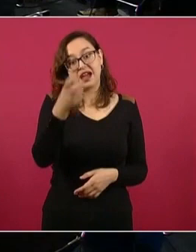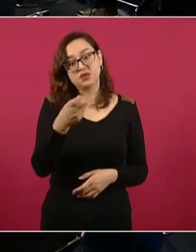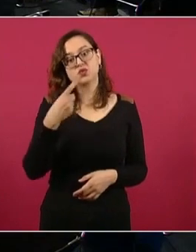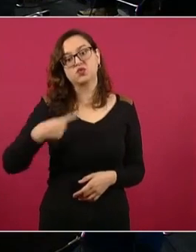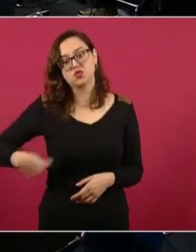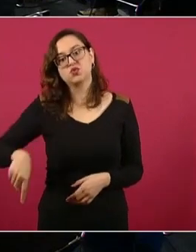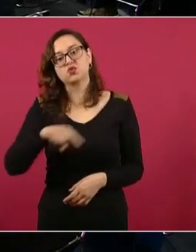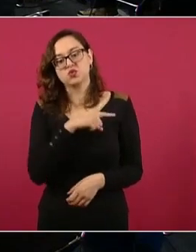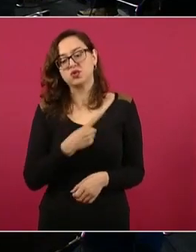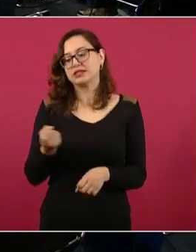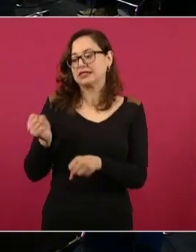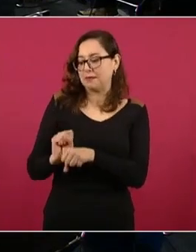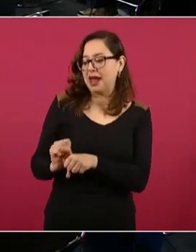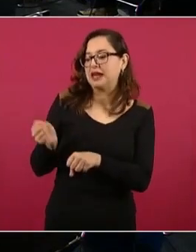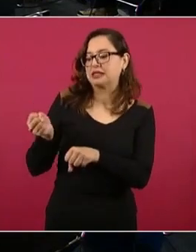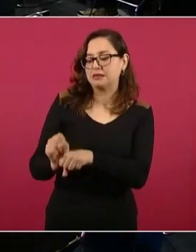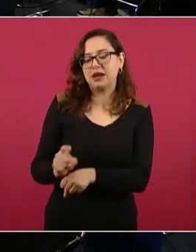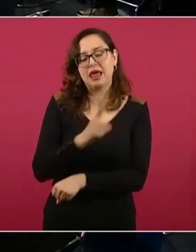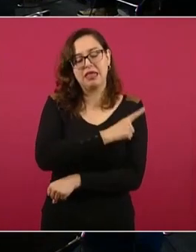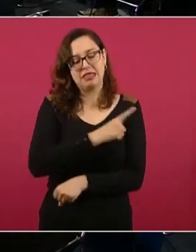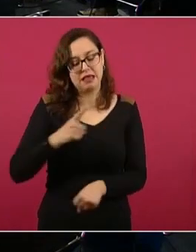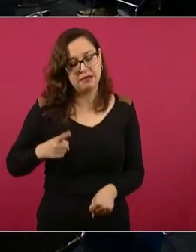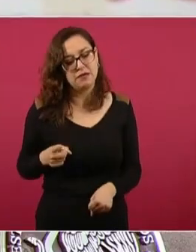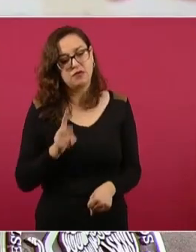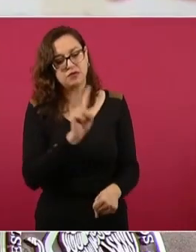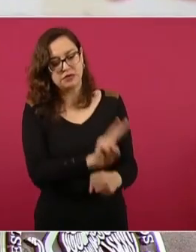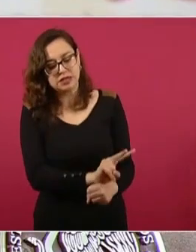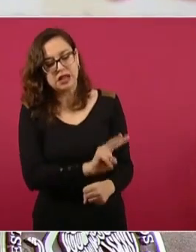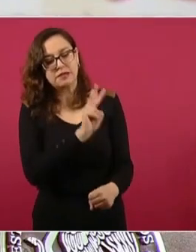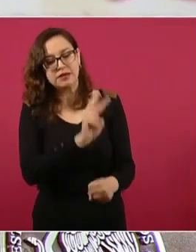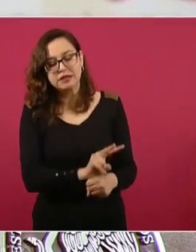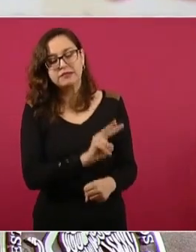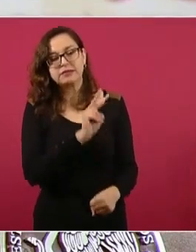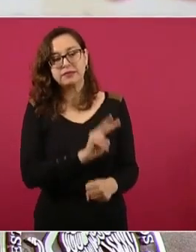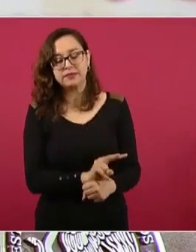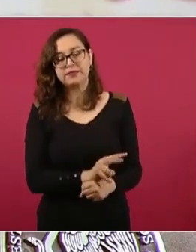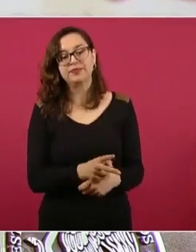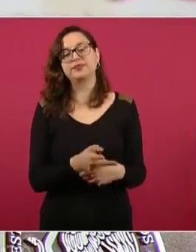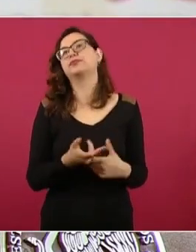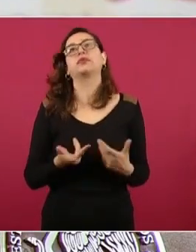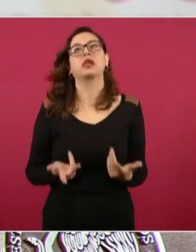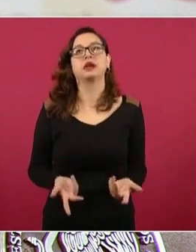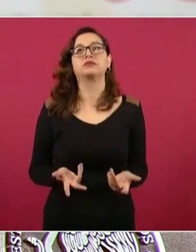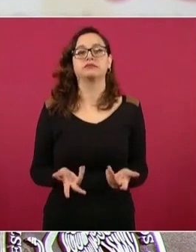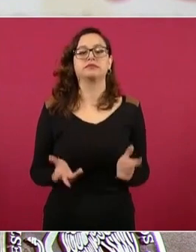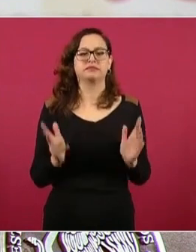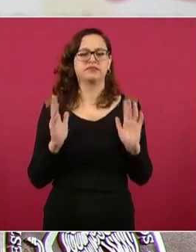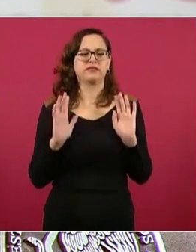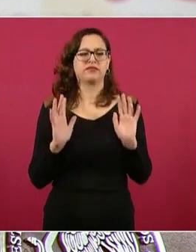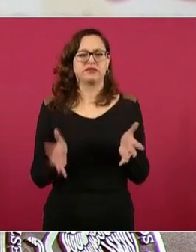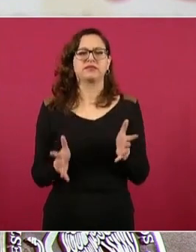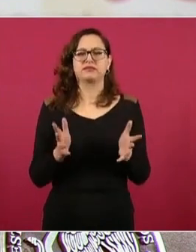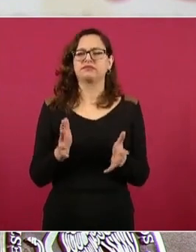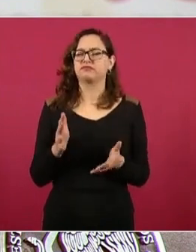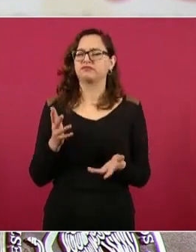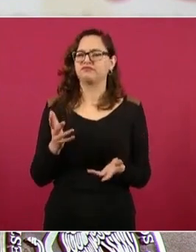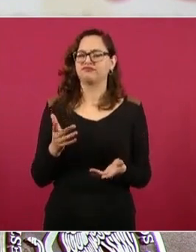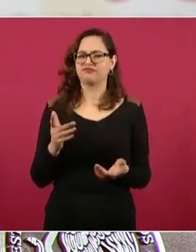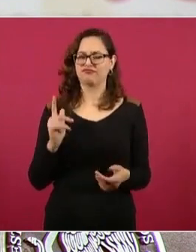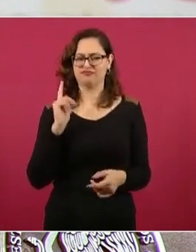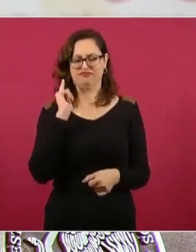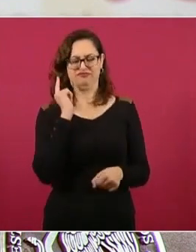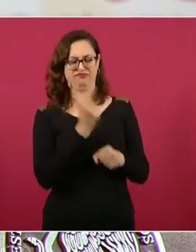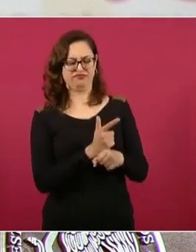en donde hay un abasto suficiente, incluso de varios meses que hay inventario, pero